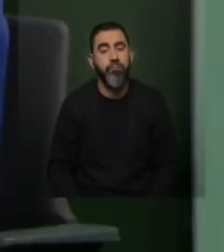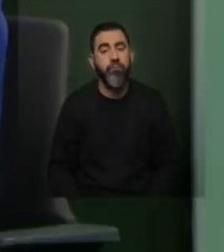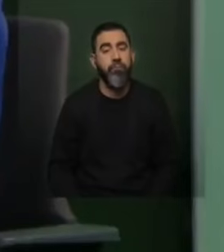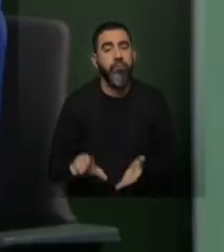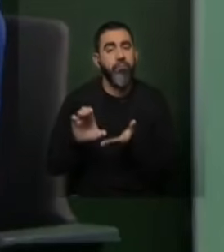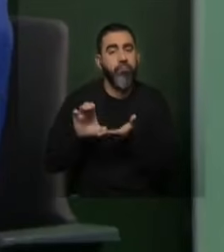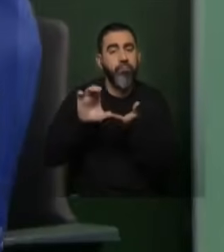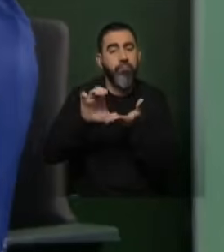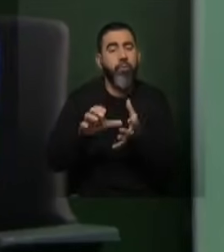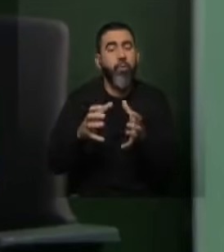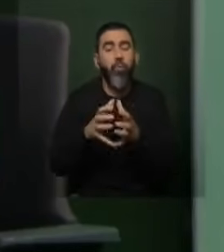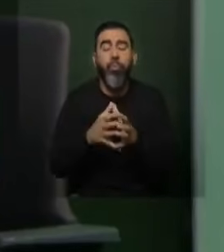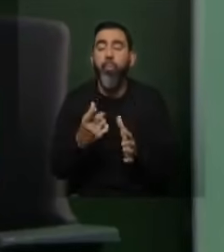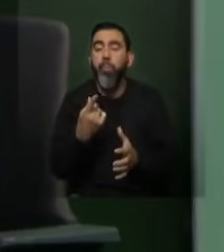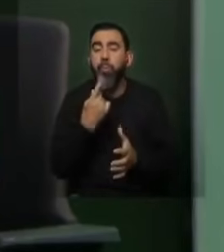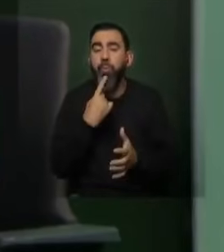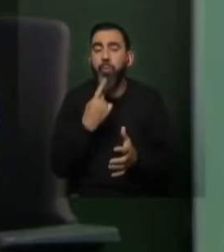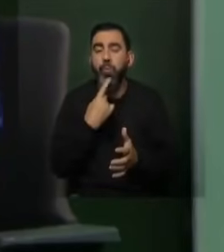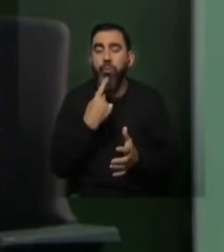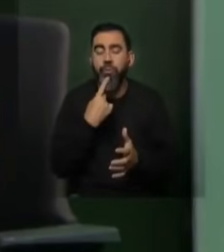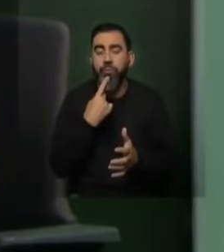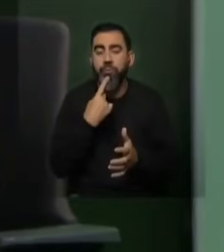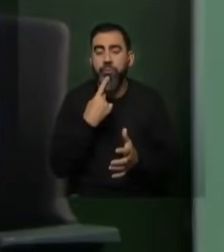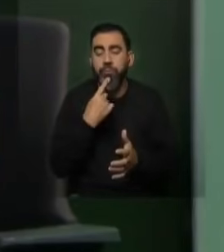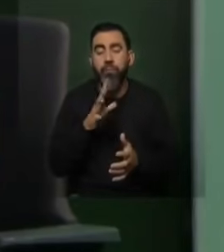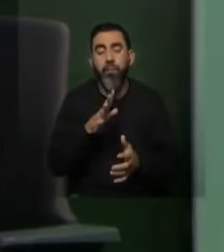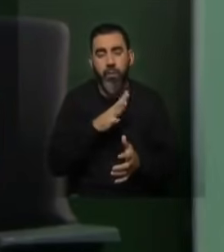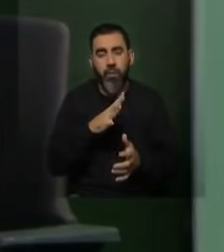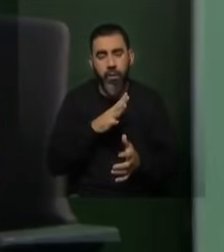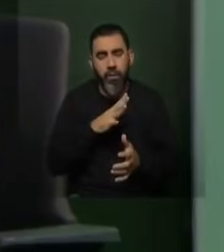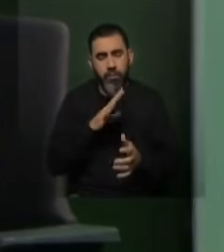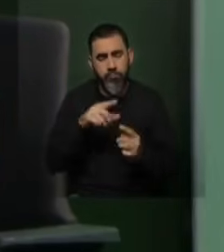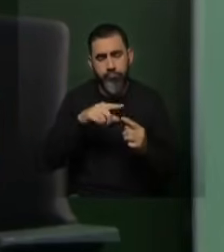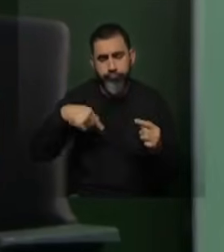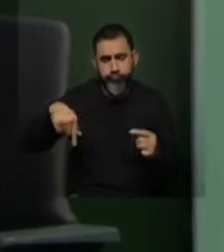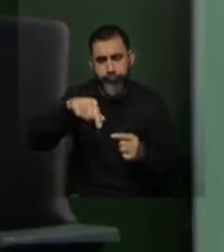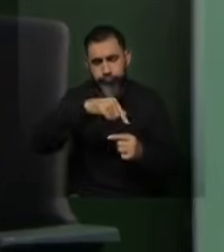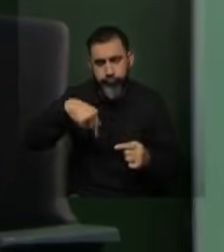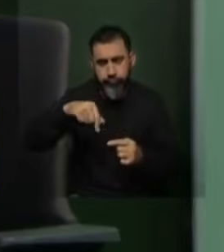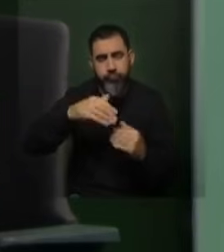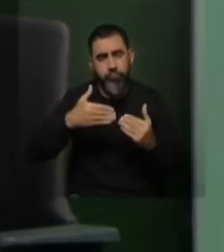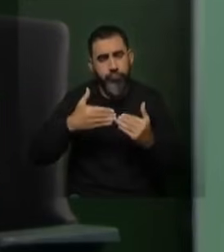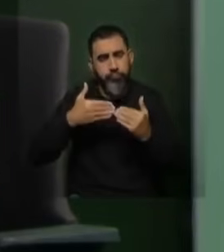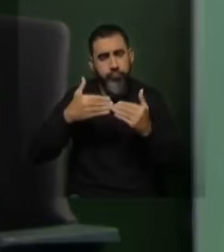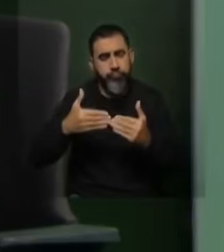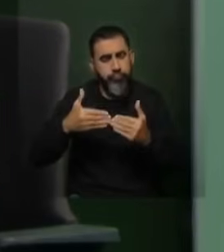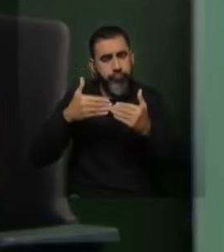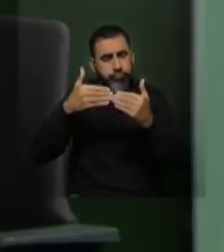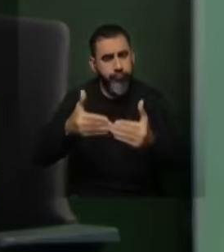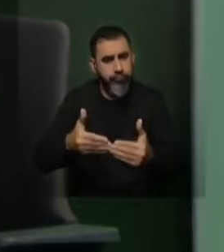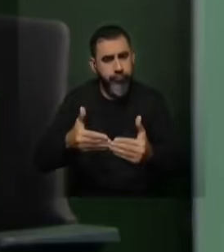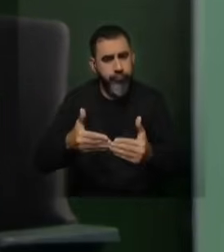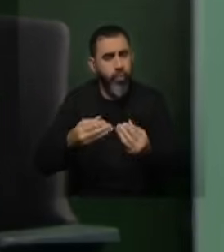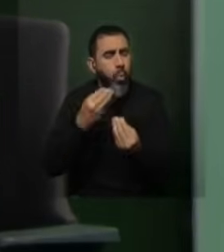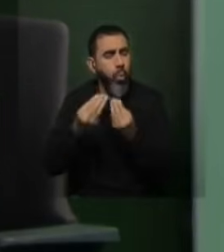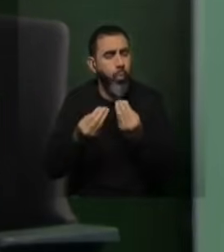esta financiación de los partidos políticos que de alguna manera da bastantes vueltas hubo prórrogas en las últimas horas cuén un